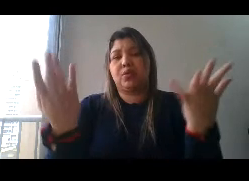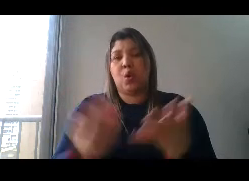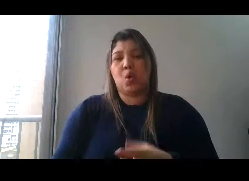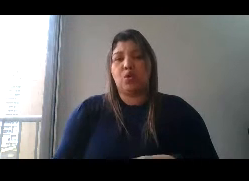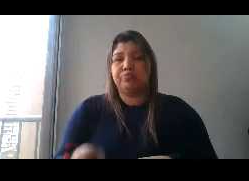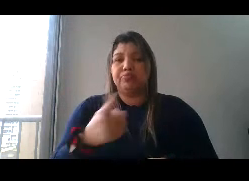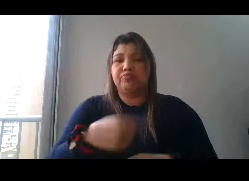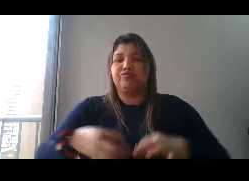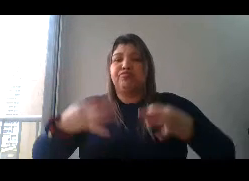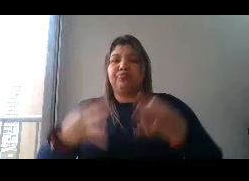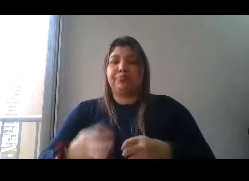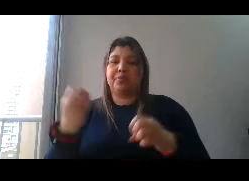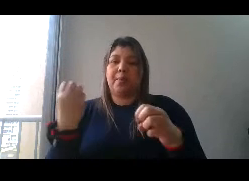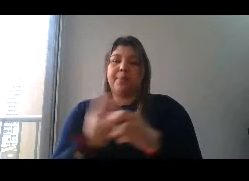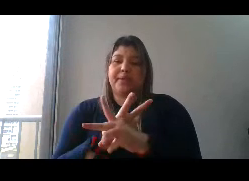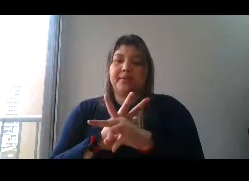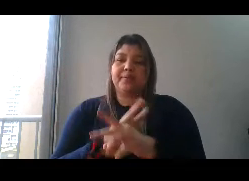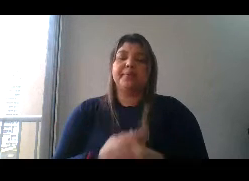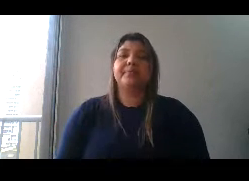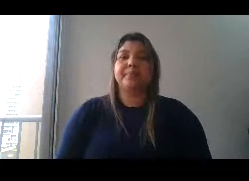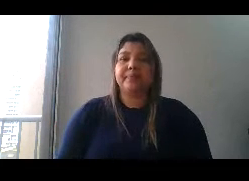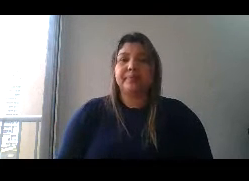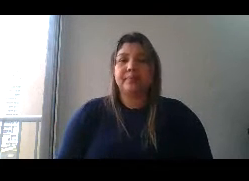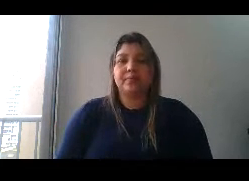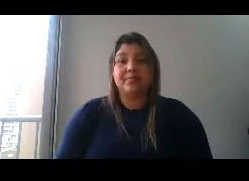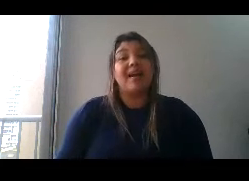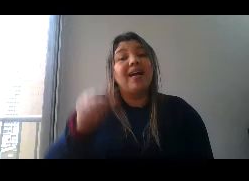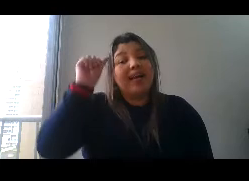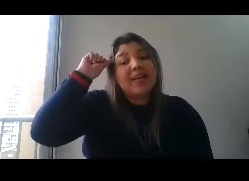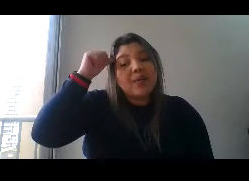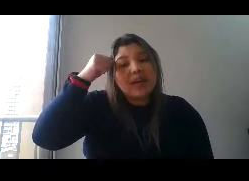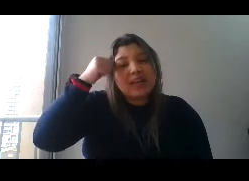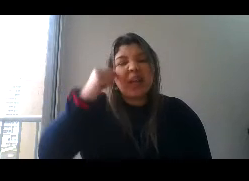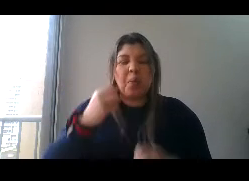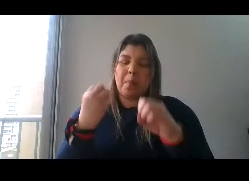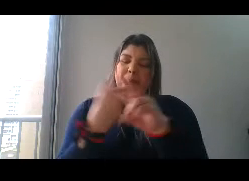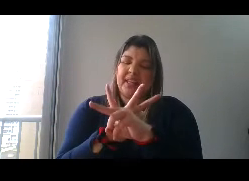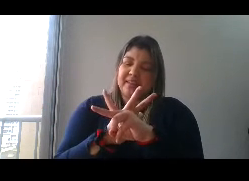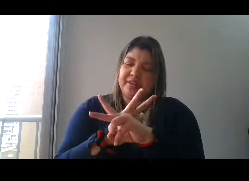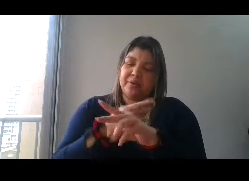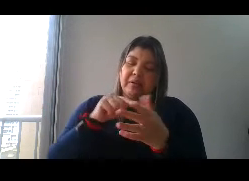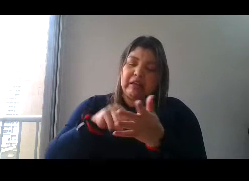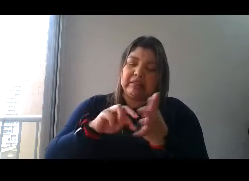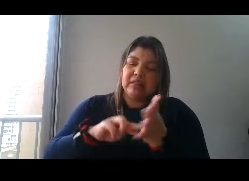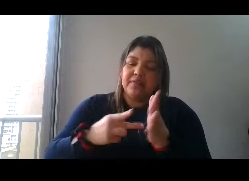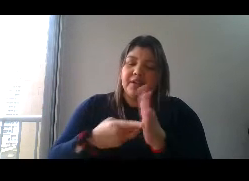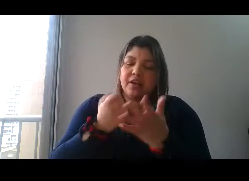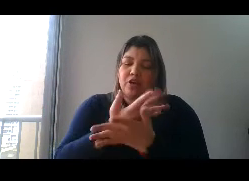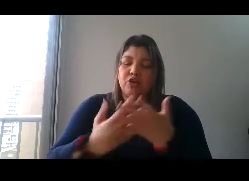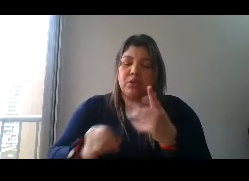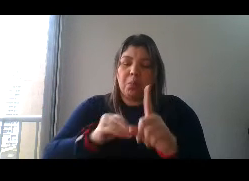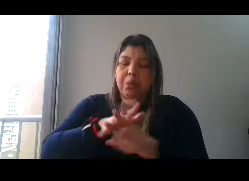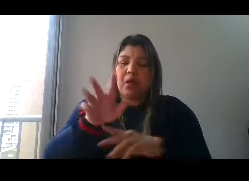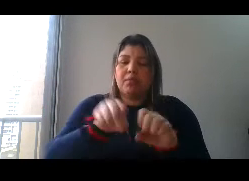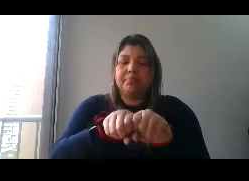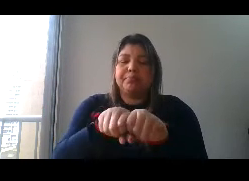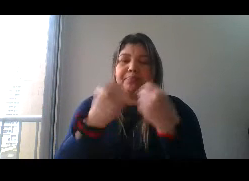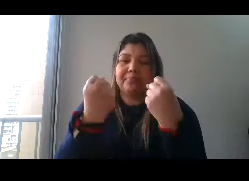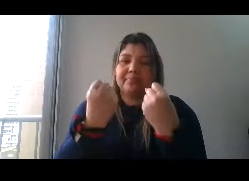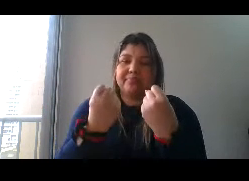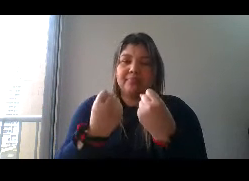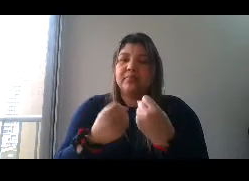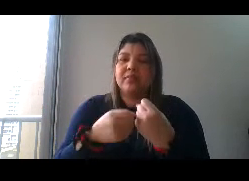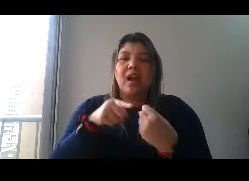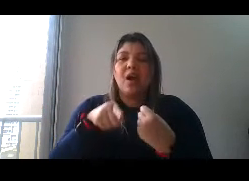peligro que tenemos inicialmente. Recordemos que el peligro es toda fuente generadora de daño y ese daño que genera aquí es el